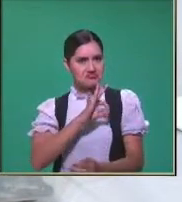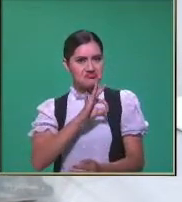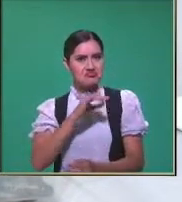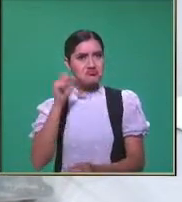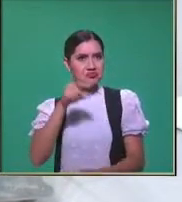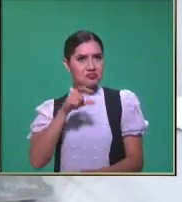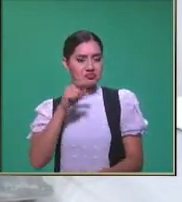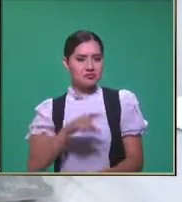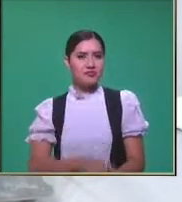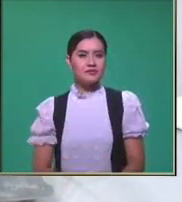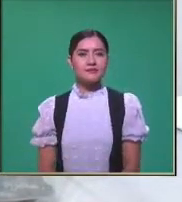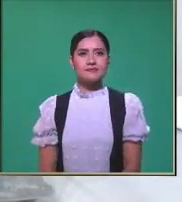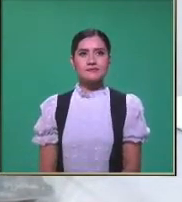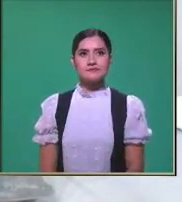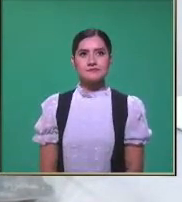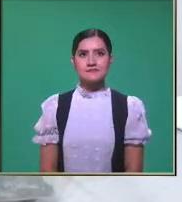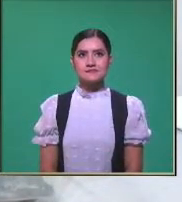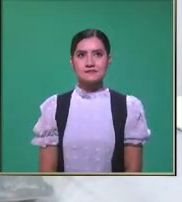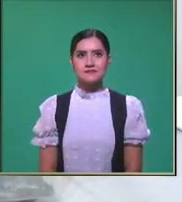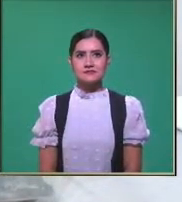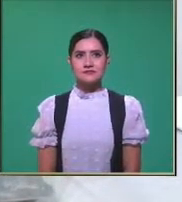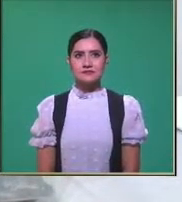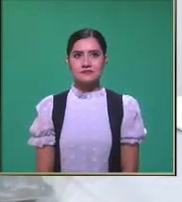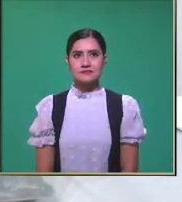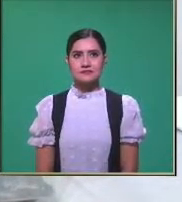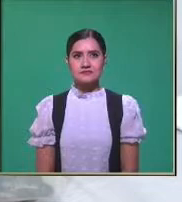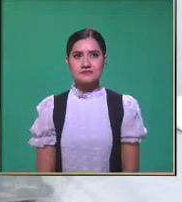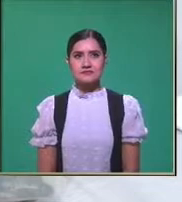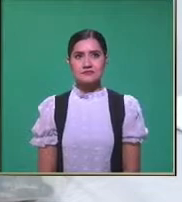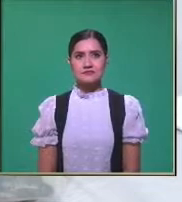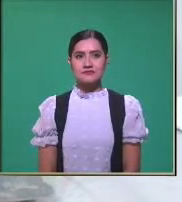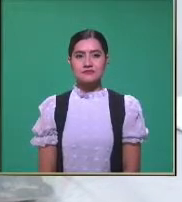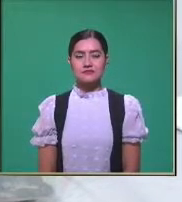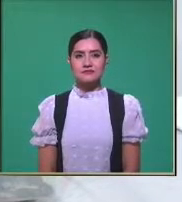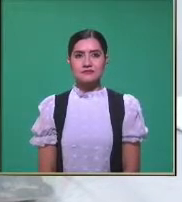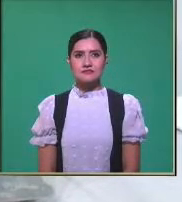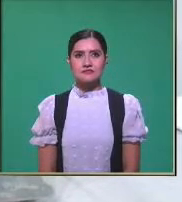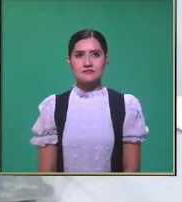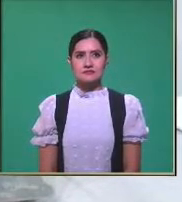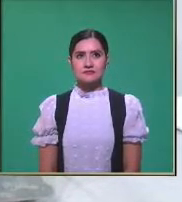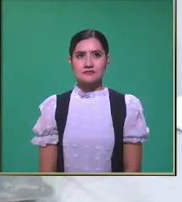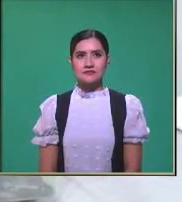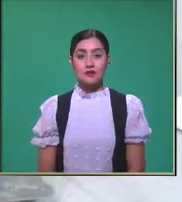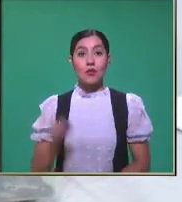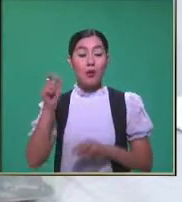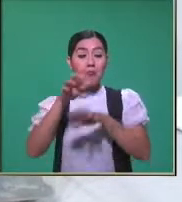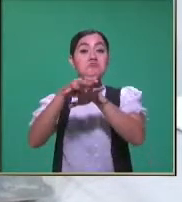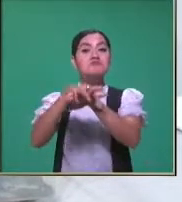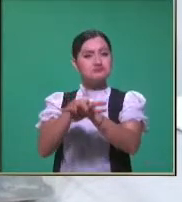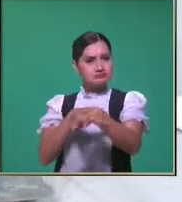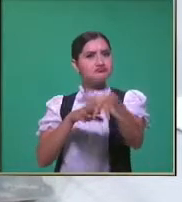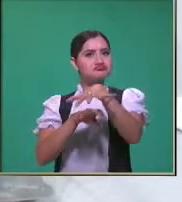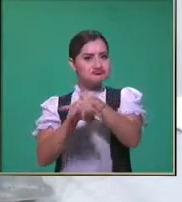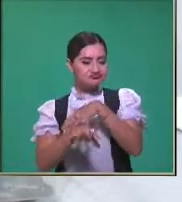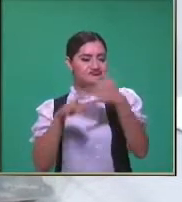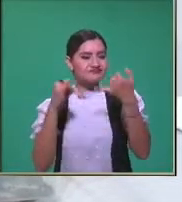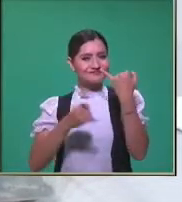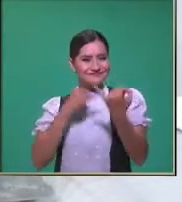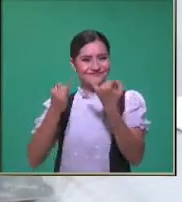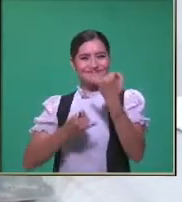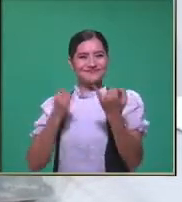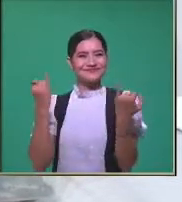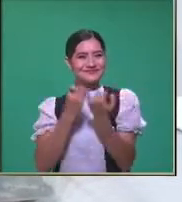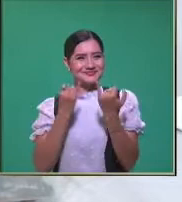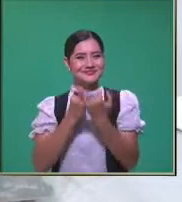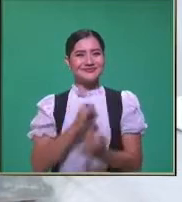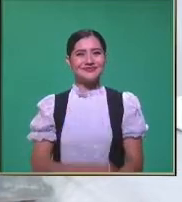podemos utilizar no solo nuestras manos, sino podemos utilizar también los pies, ¿verdad? Nos